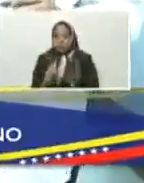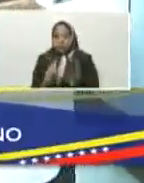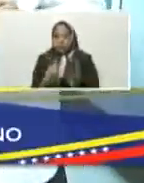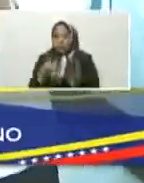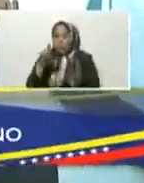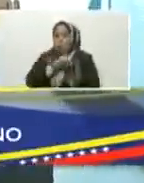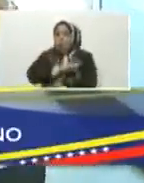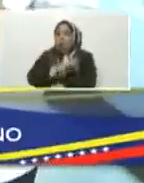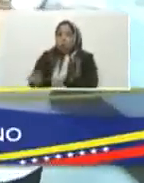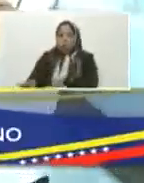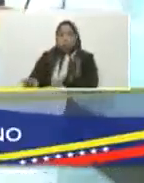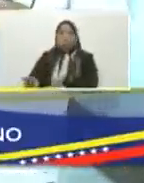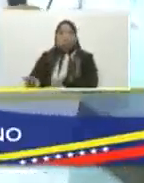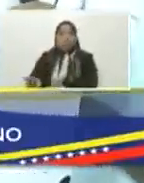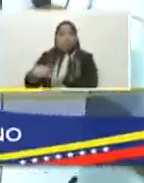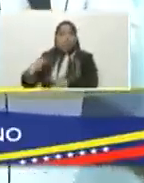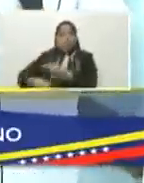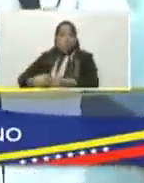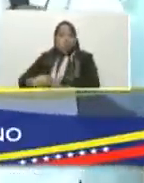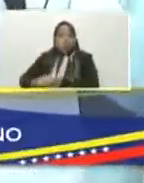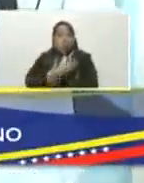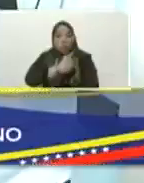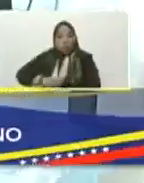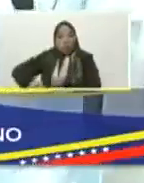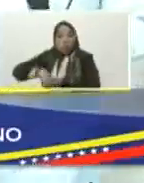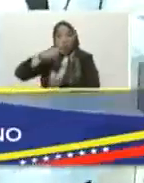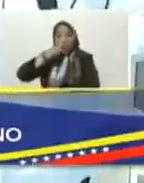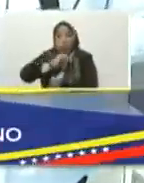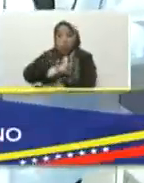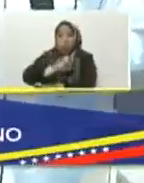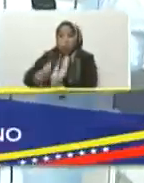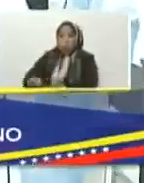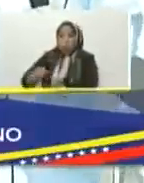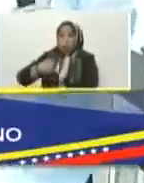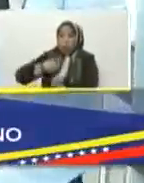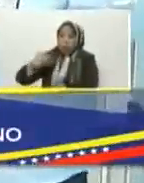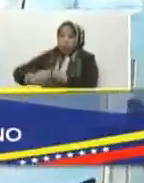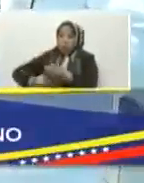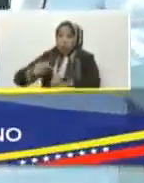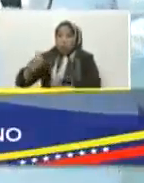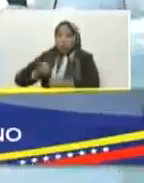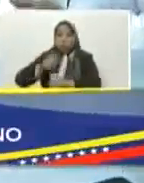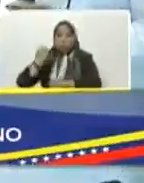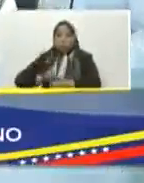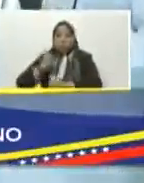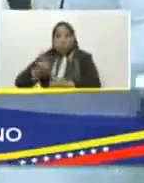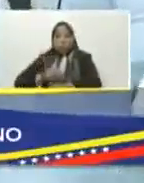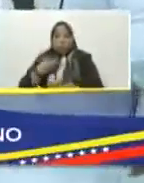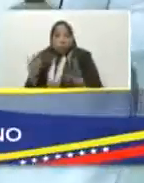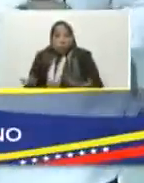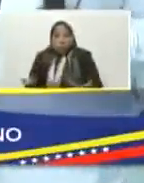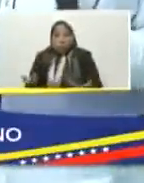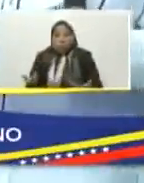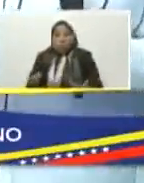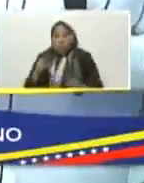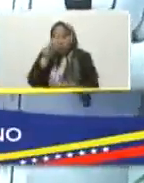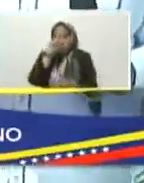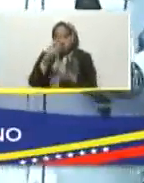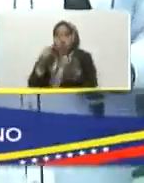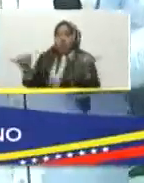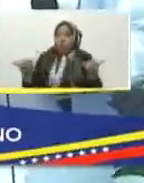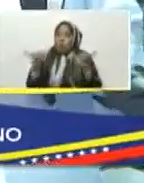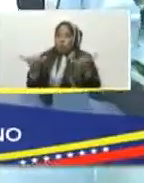mandando sobre el tema de la atención a nuestro pueblo. Un pueblo que, como decía el doctor Gutiérrez, viene aquí al